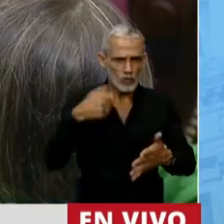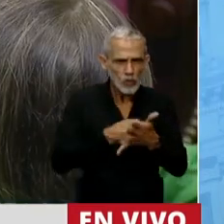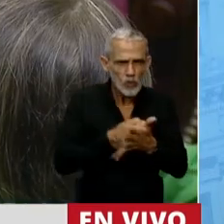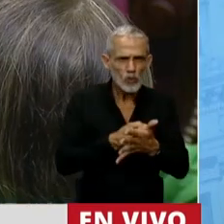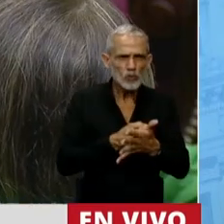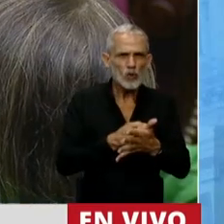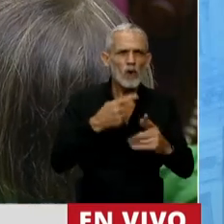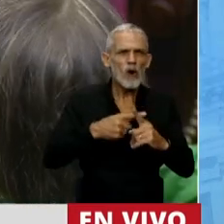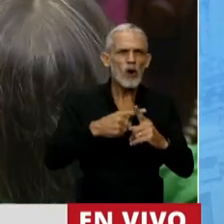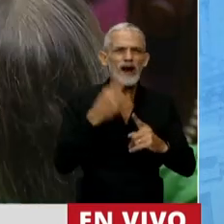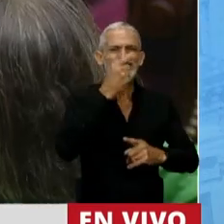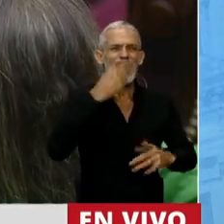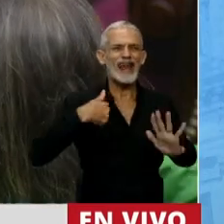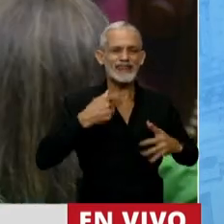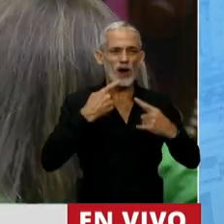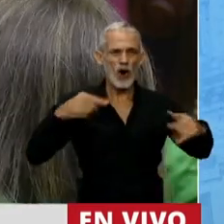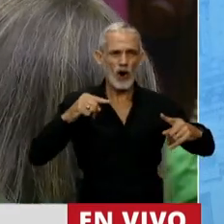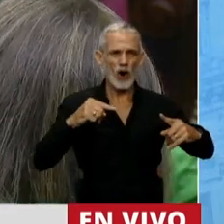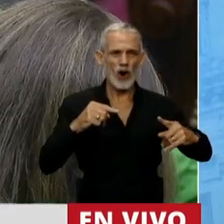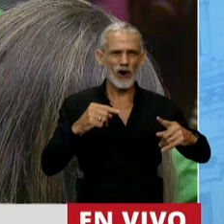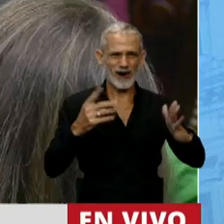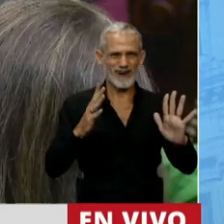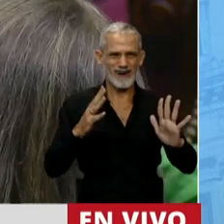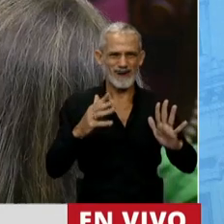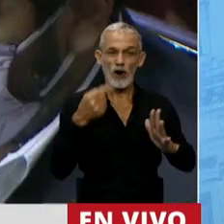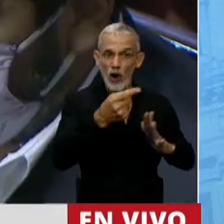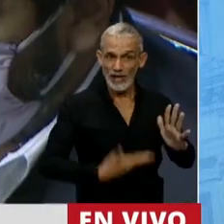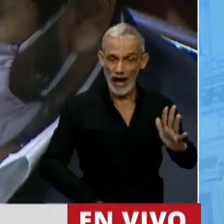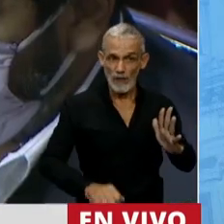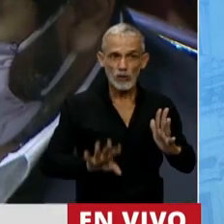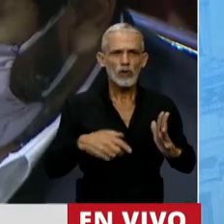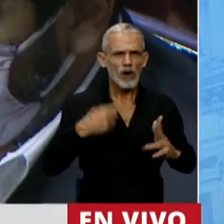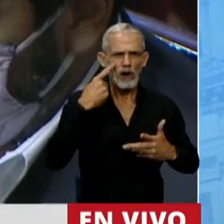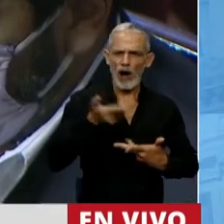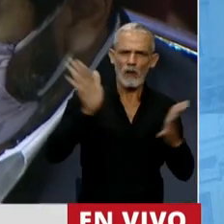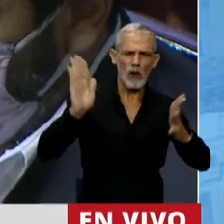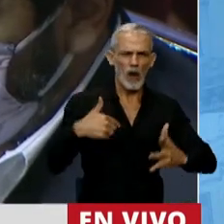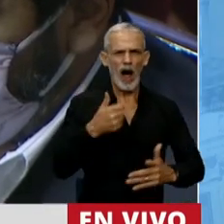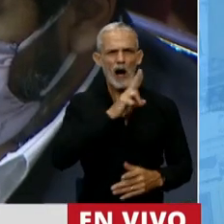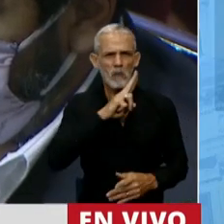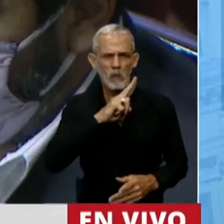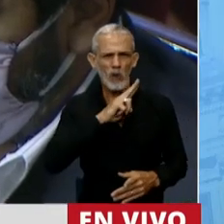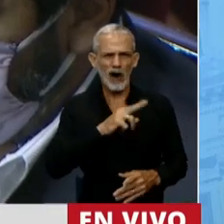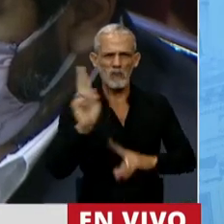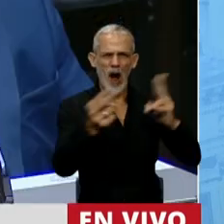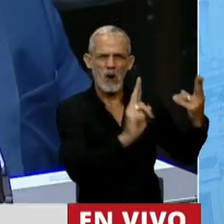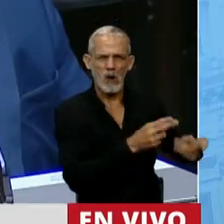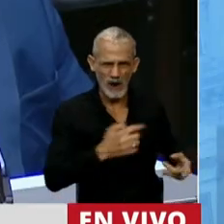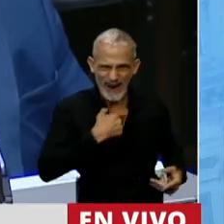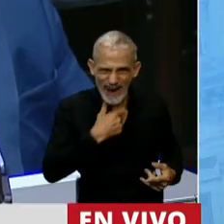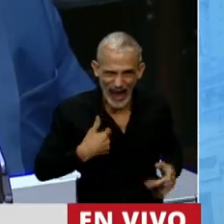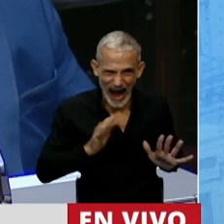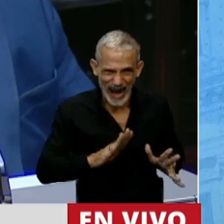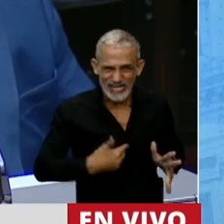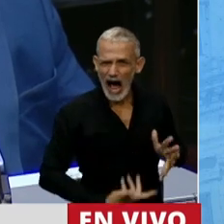militamos el color celeste, no es cierto que querramos ver a nuestras mujeres muertas